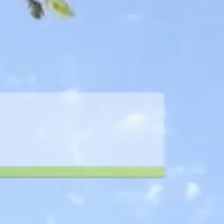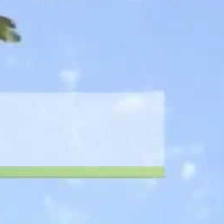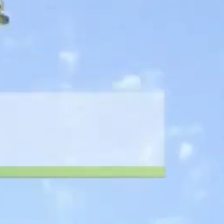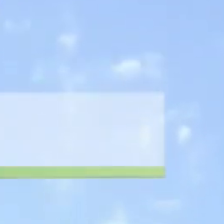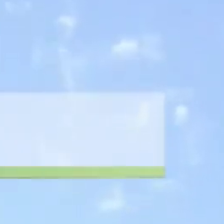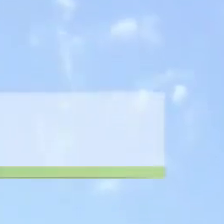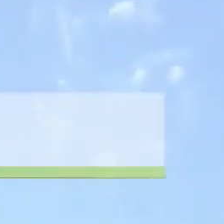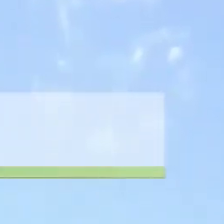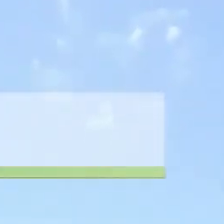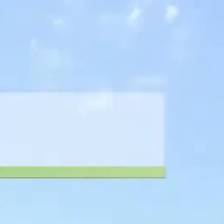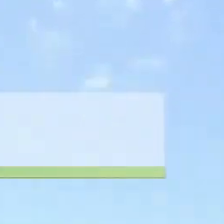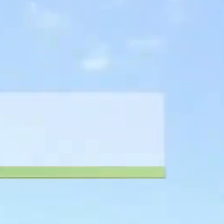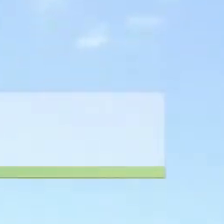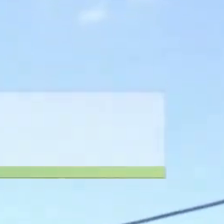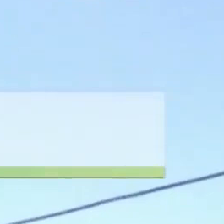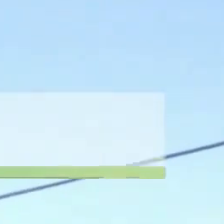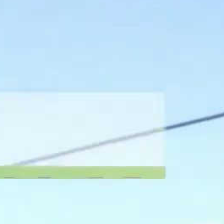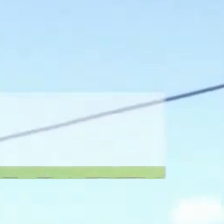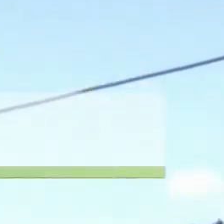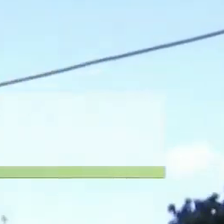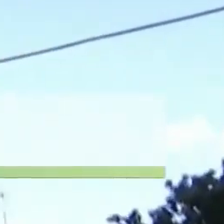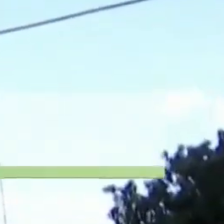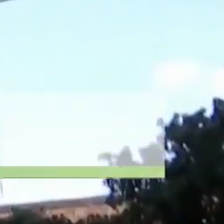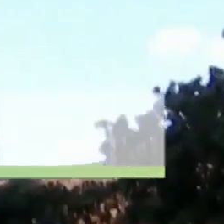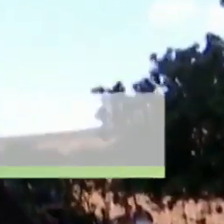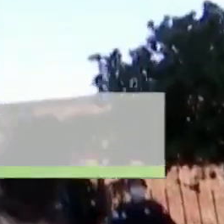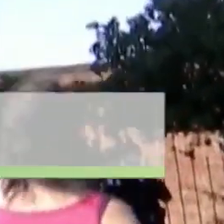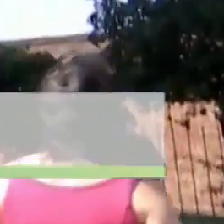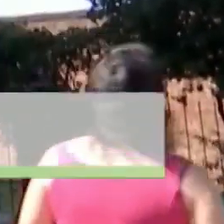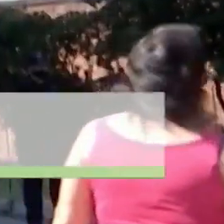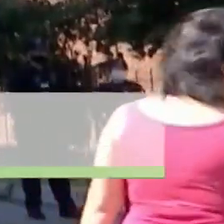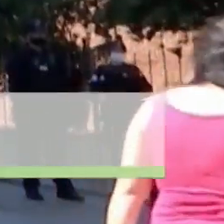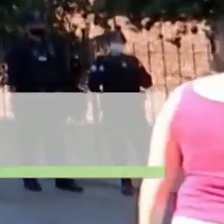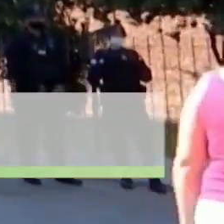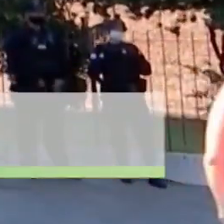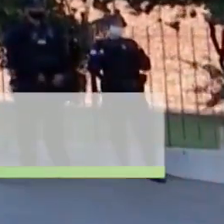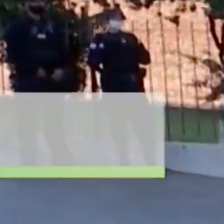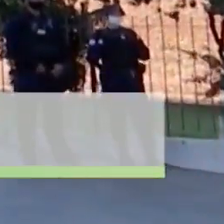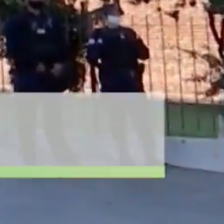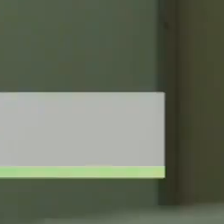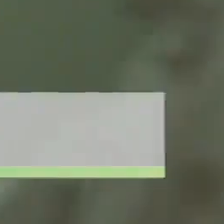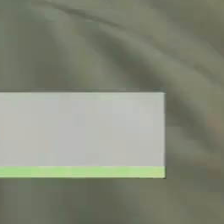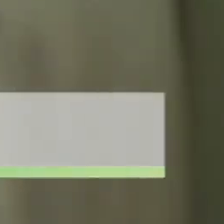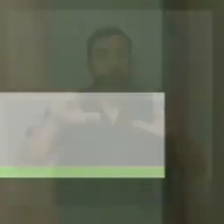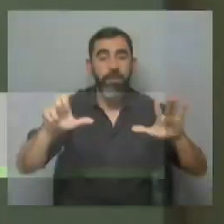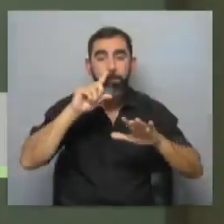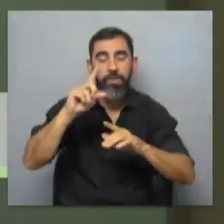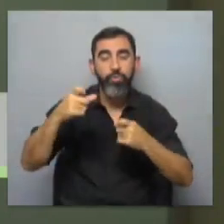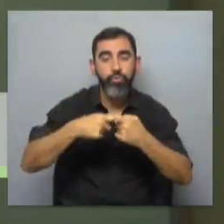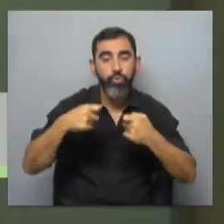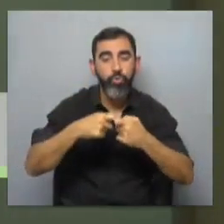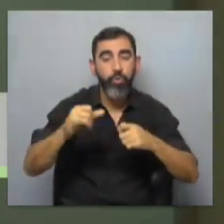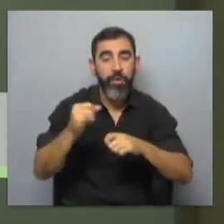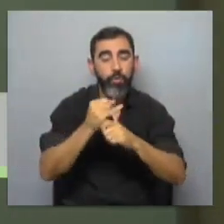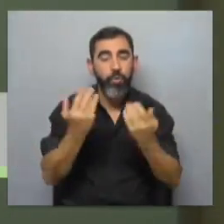Personal médico y no médico de la ex Casa de Galicia está negociando su incorporación a las 5 mutualistas que ya recibieron los 36.000 socios de la